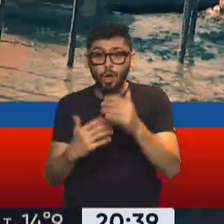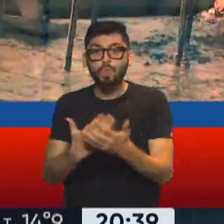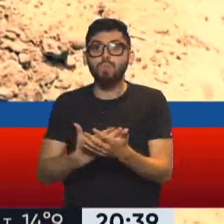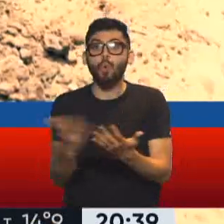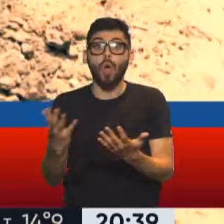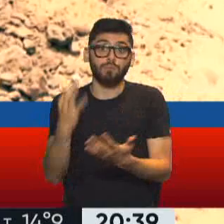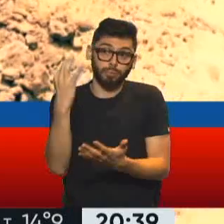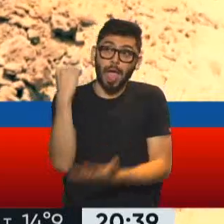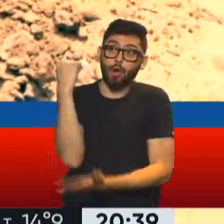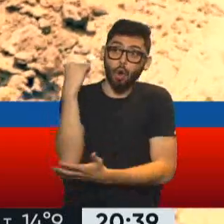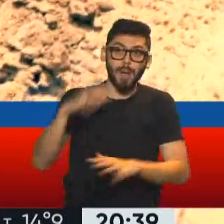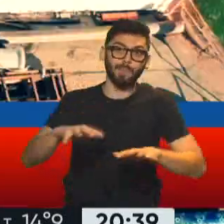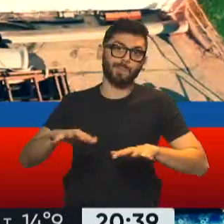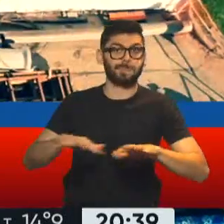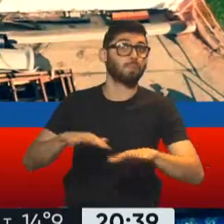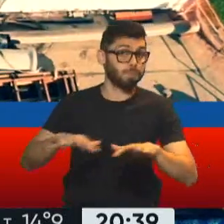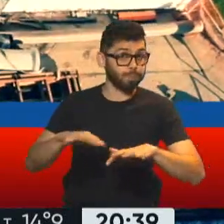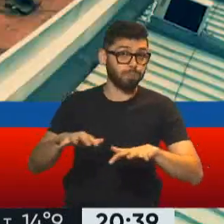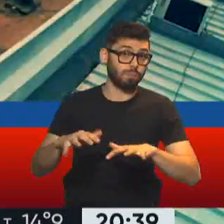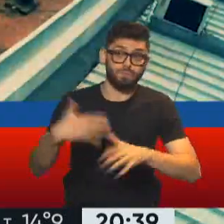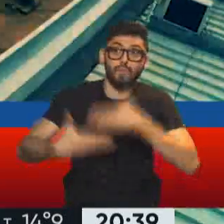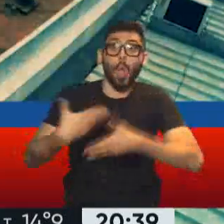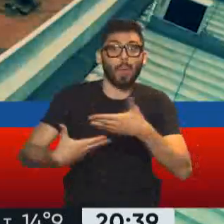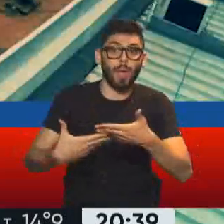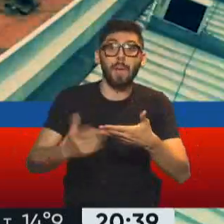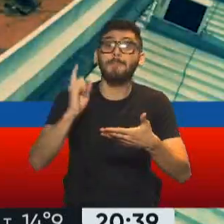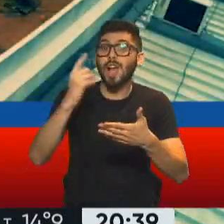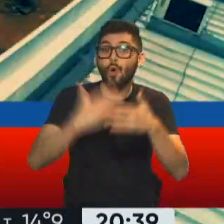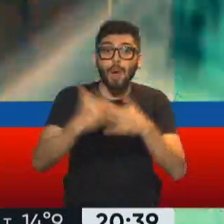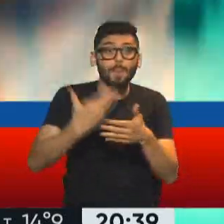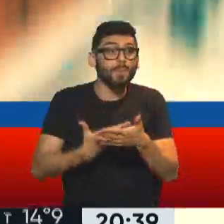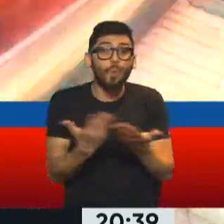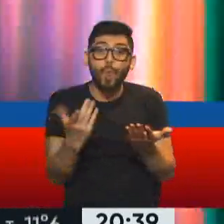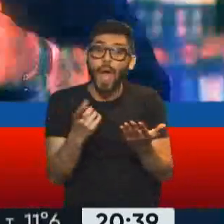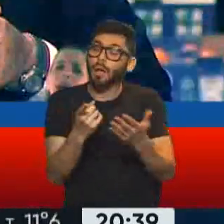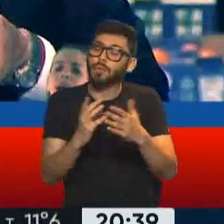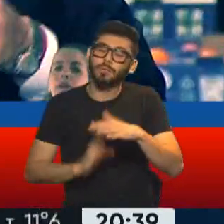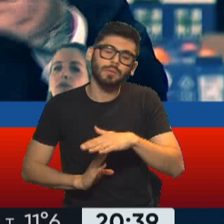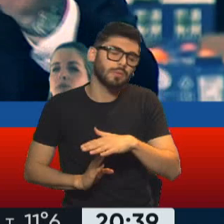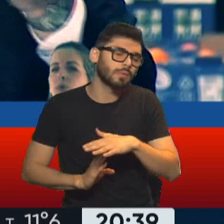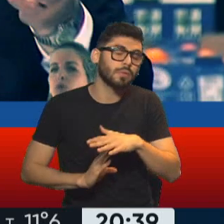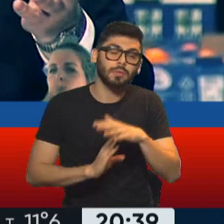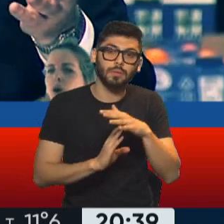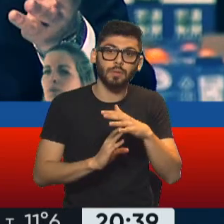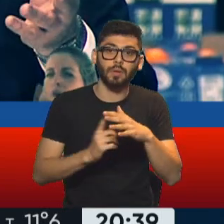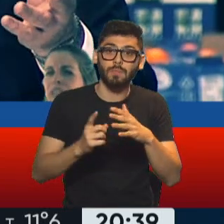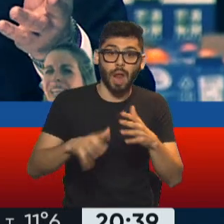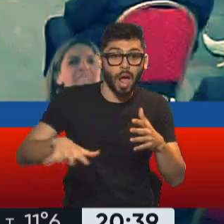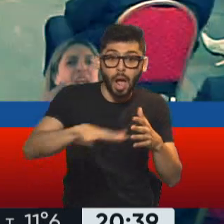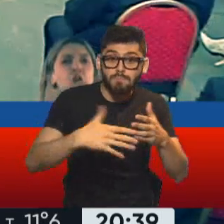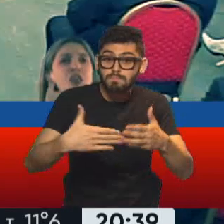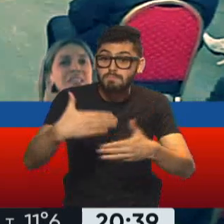gran movilizador de la economía, sino que la obra pública es esencialmente un mecanismo de desarrollo